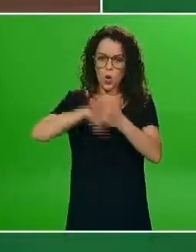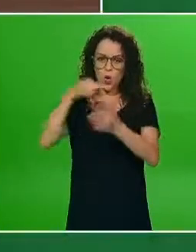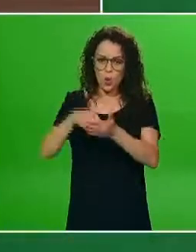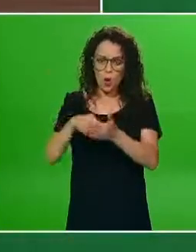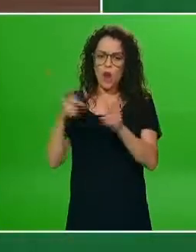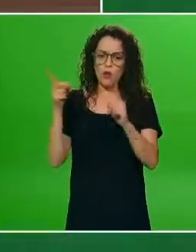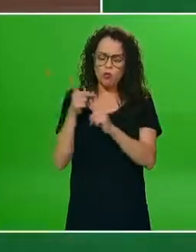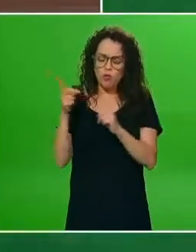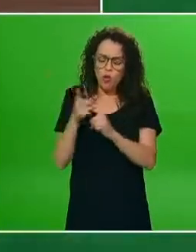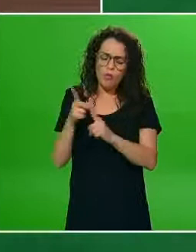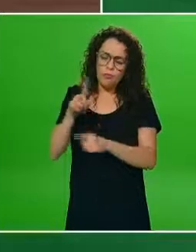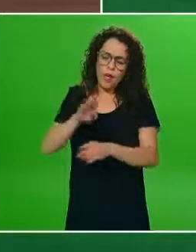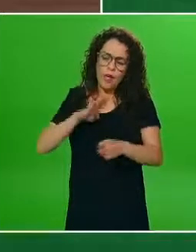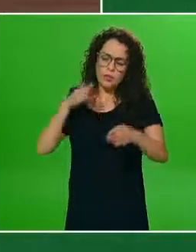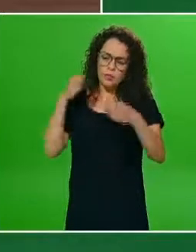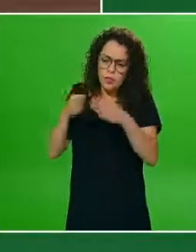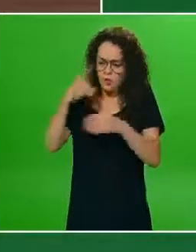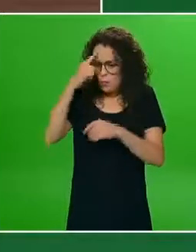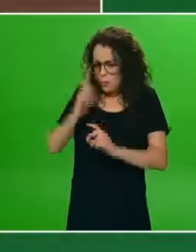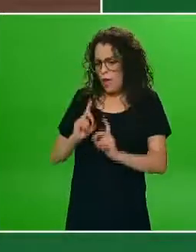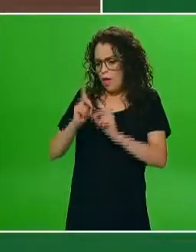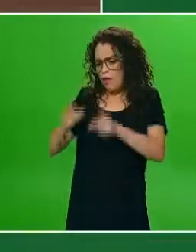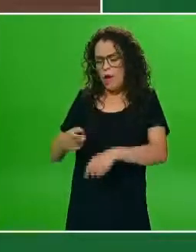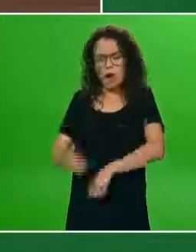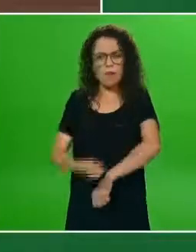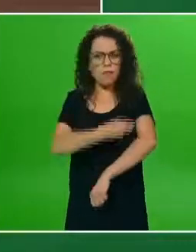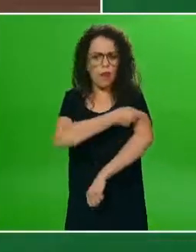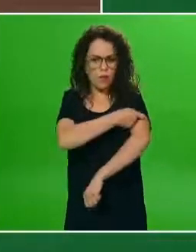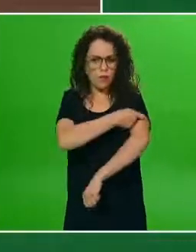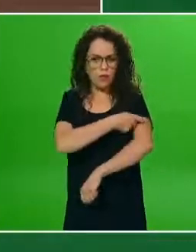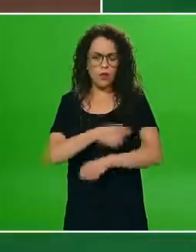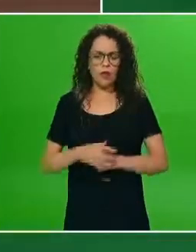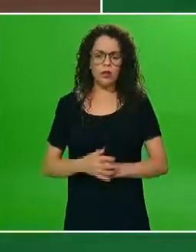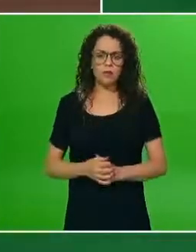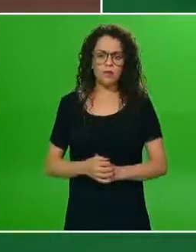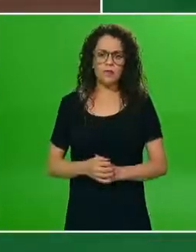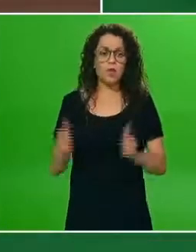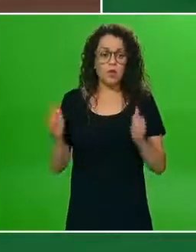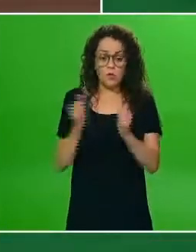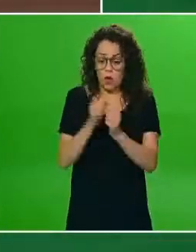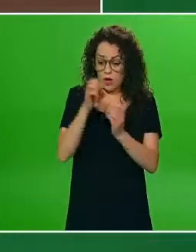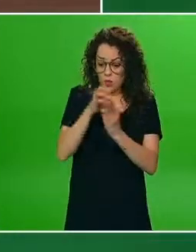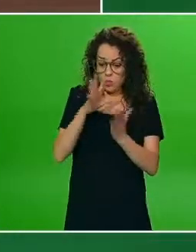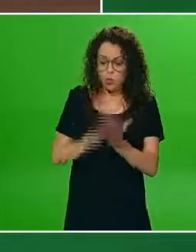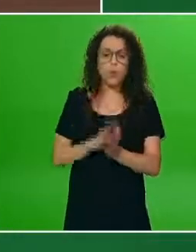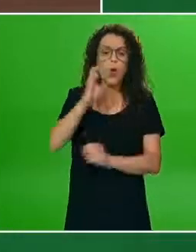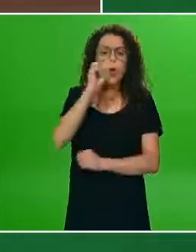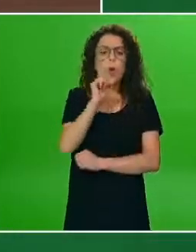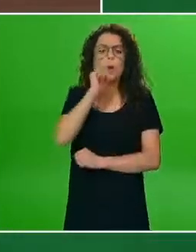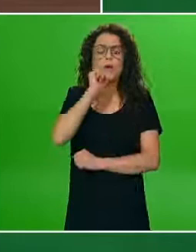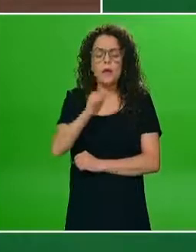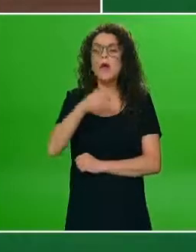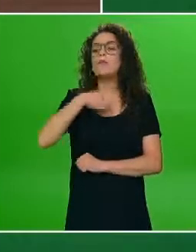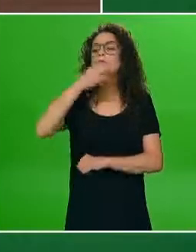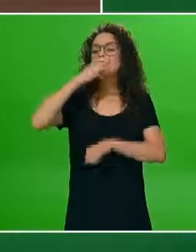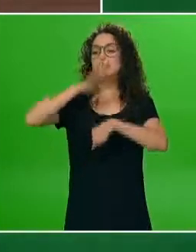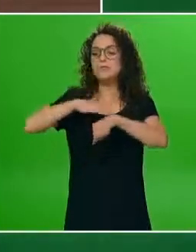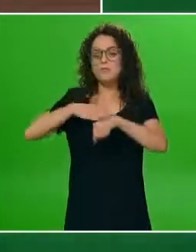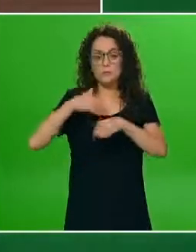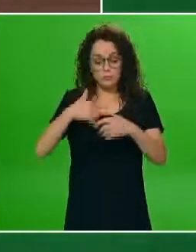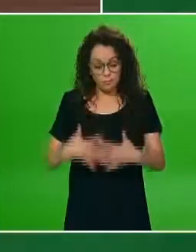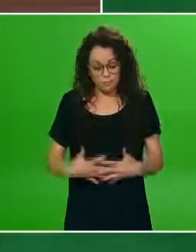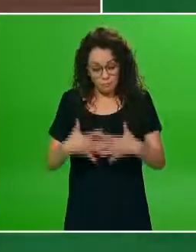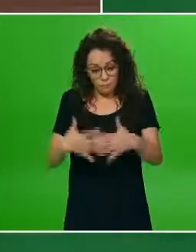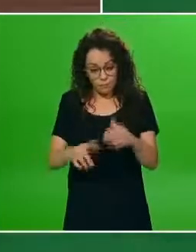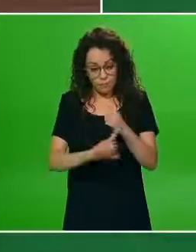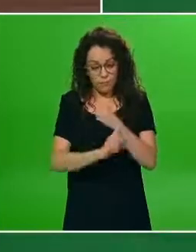de vacunación, llega con su registro o aún sin su registro, reporta que está embarazada y se vacuna.